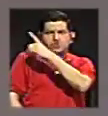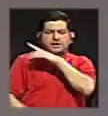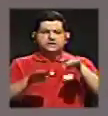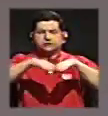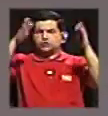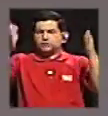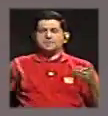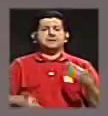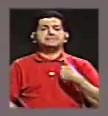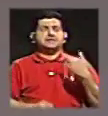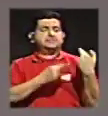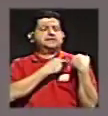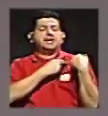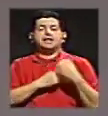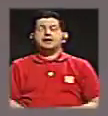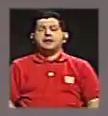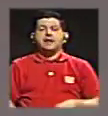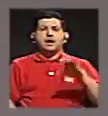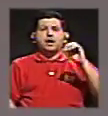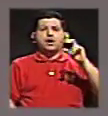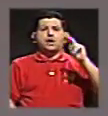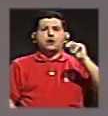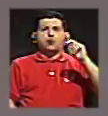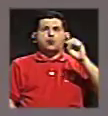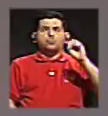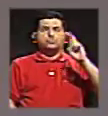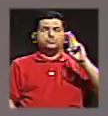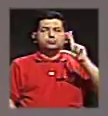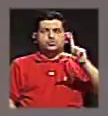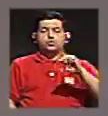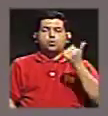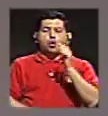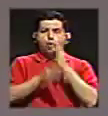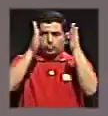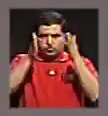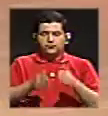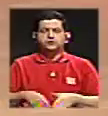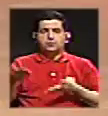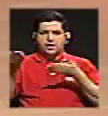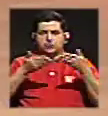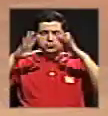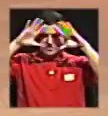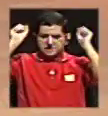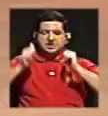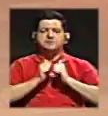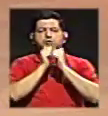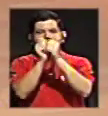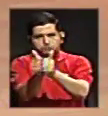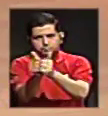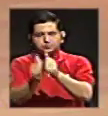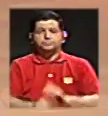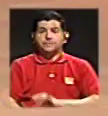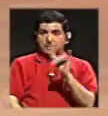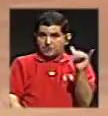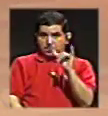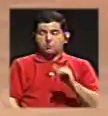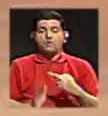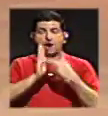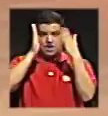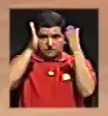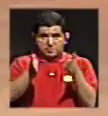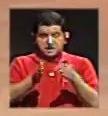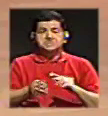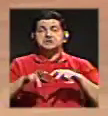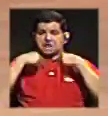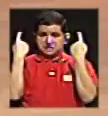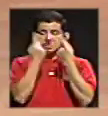mesa recaerán en el cónsul y puede ser acompañado por otros funcionarios del servicio diplomático y por representantes